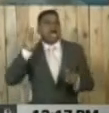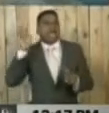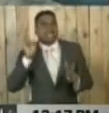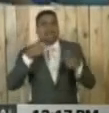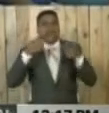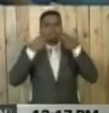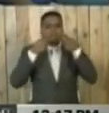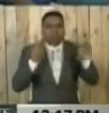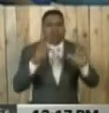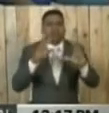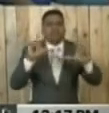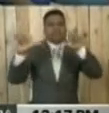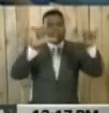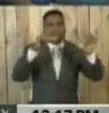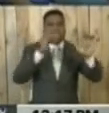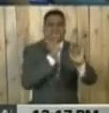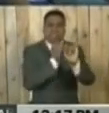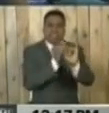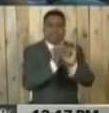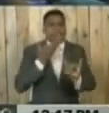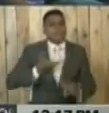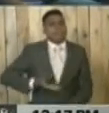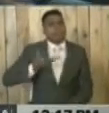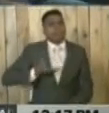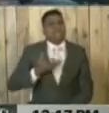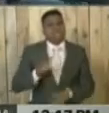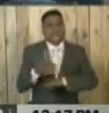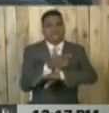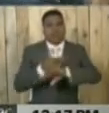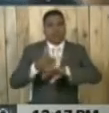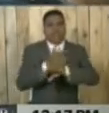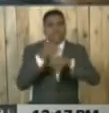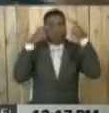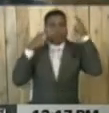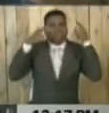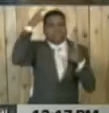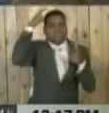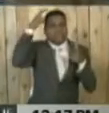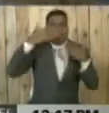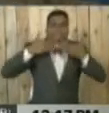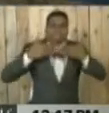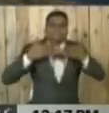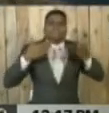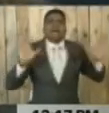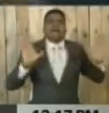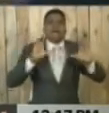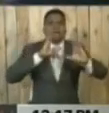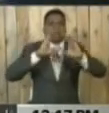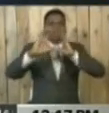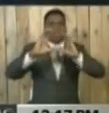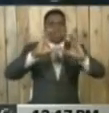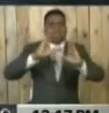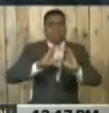radiodifusión, y también los servicios de Internet. Es el gobierno de Hugo Chávez el que abrió la comunicación y le